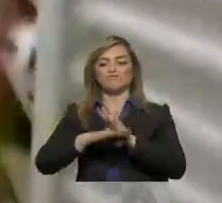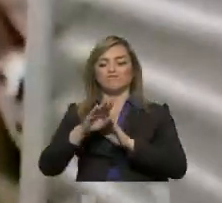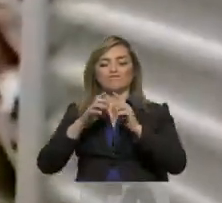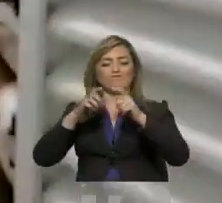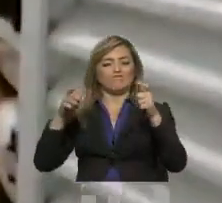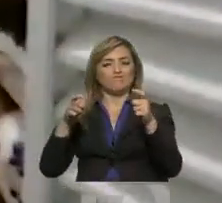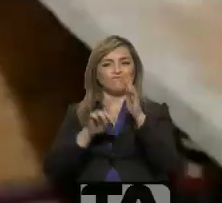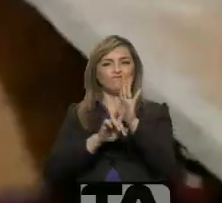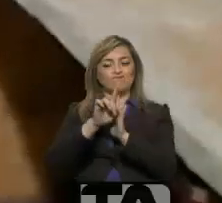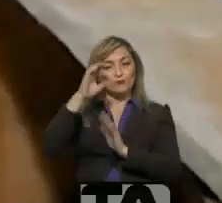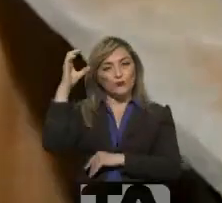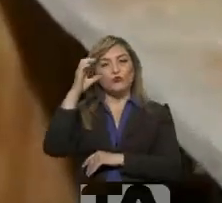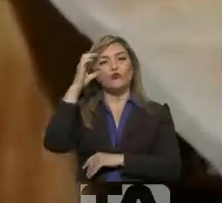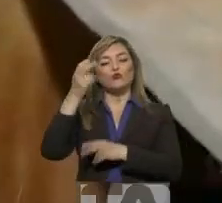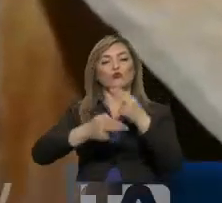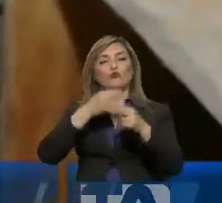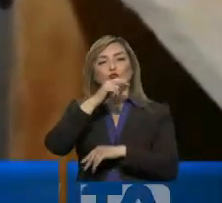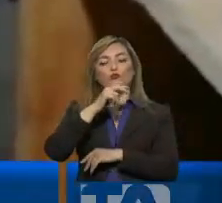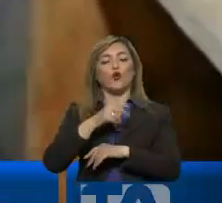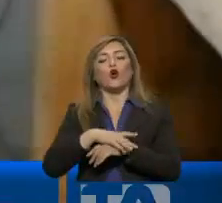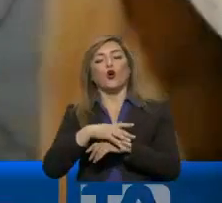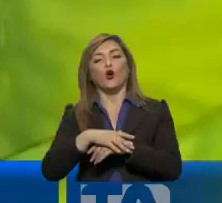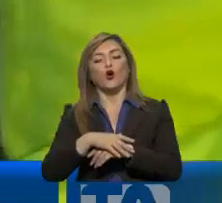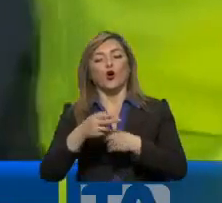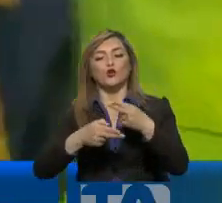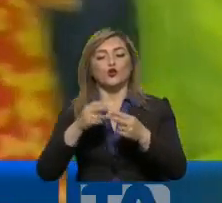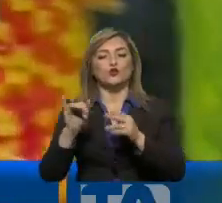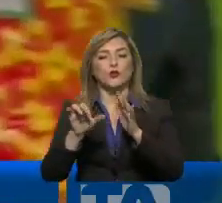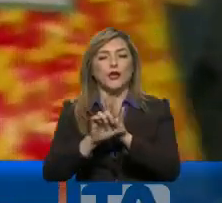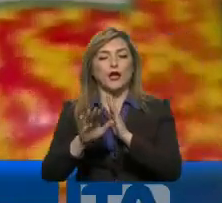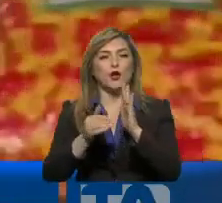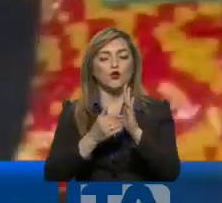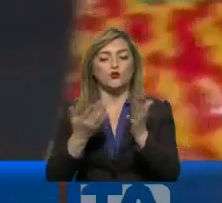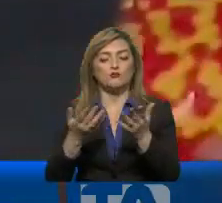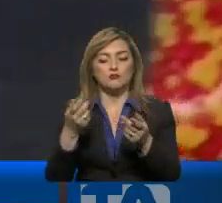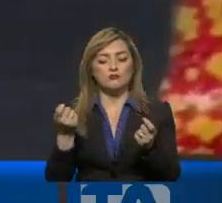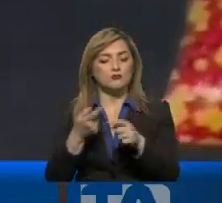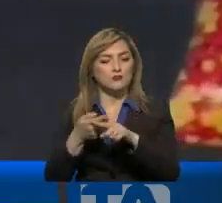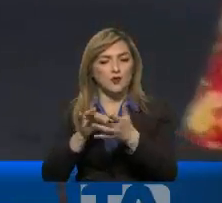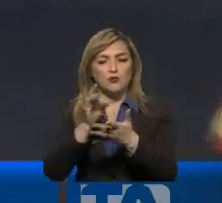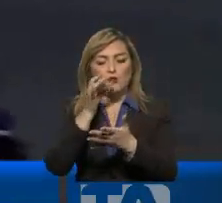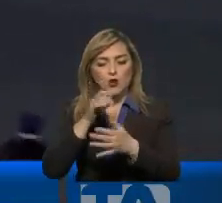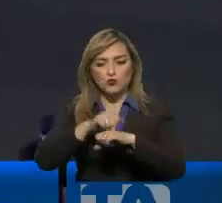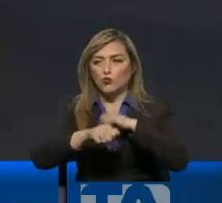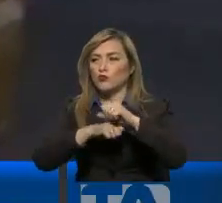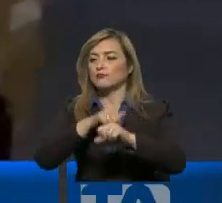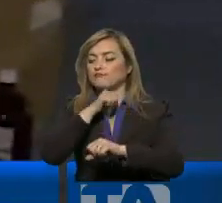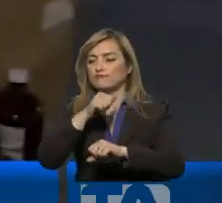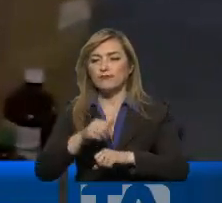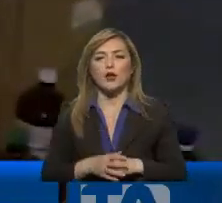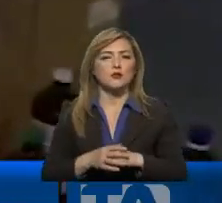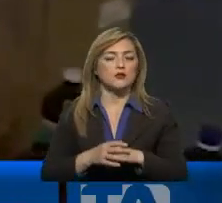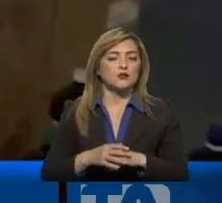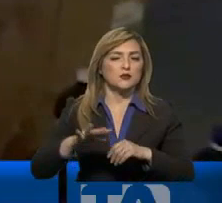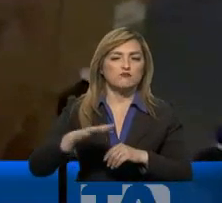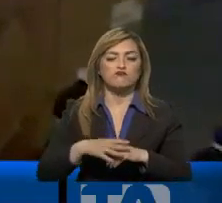grande desarrollada en Colombia contra el tráfico ilegal de medicamentos, que permitió desarticular una estructura criminal que delinquía en